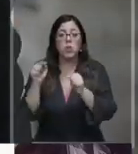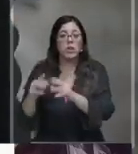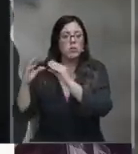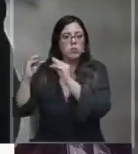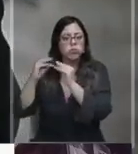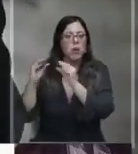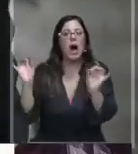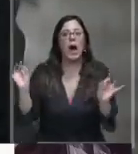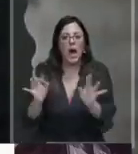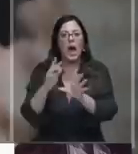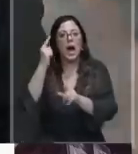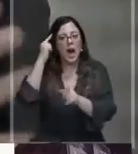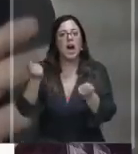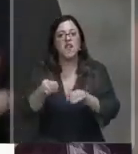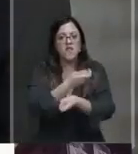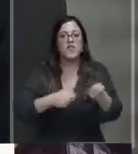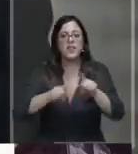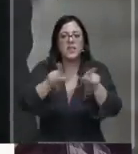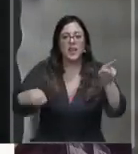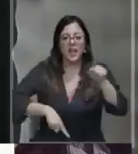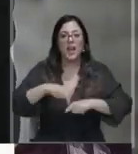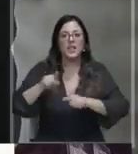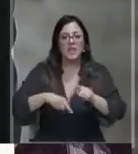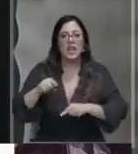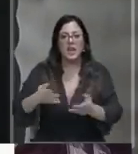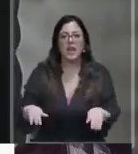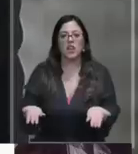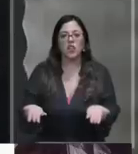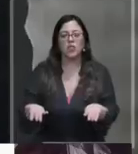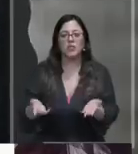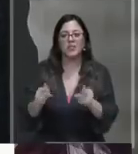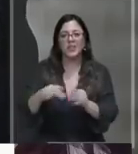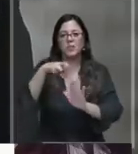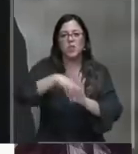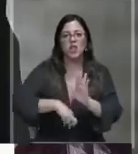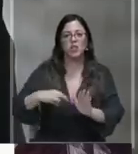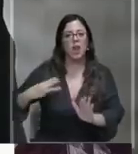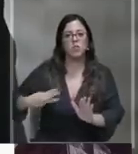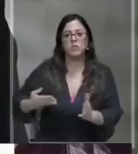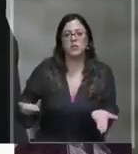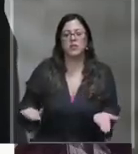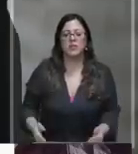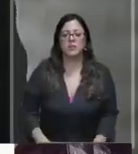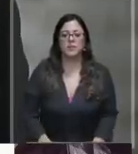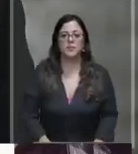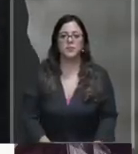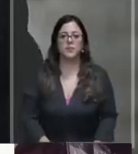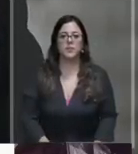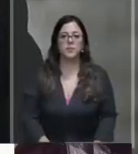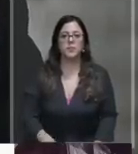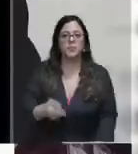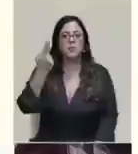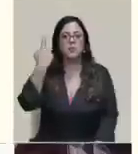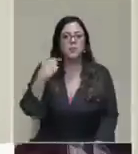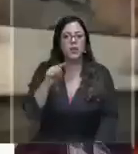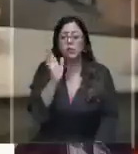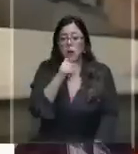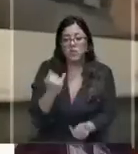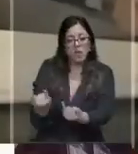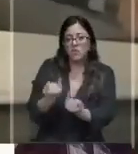pensar que podemos venderle el terreno este proyecto a la municipalidad, pero sin información